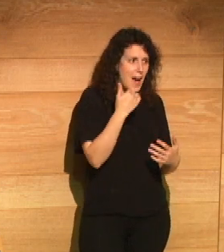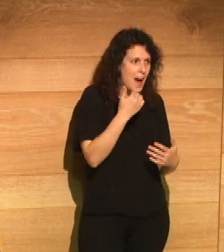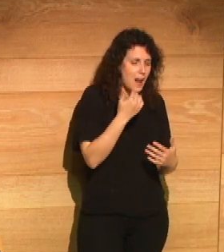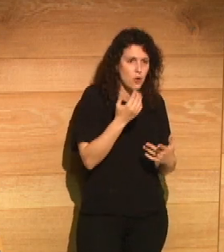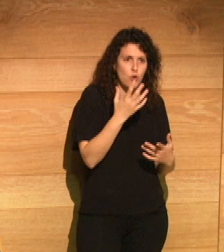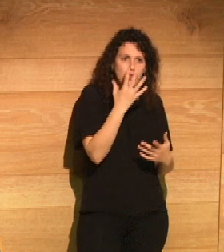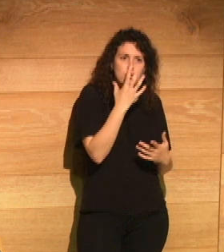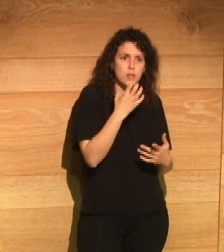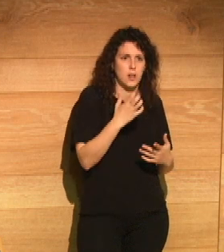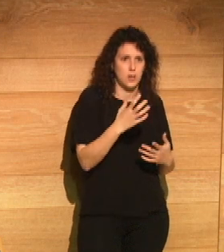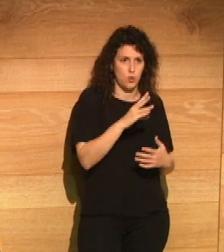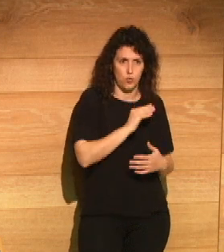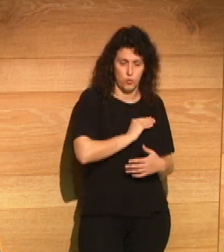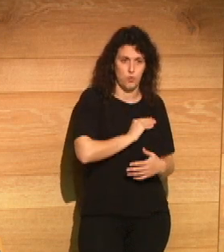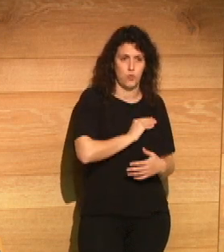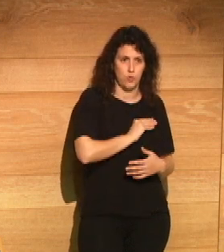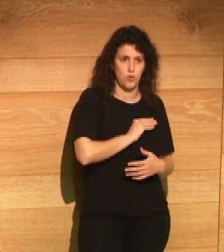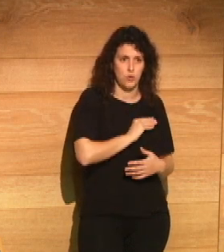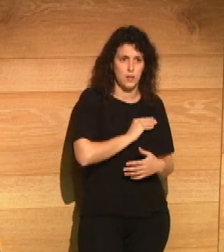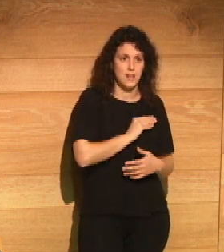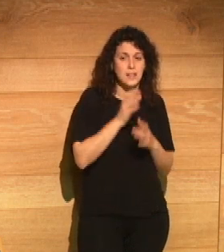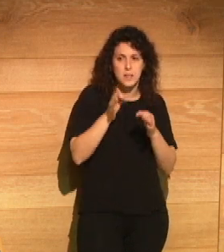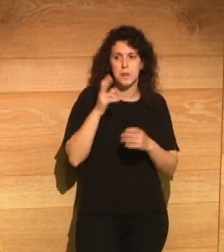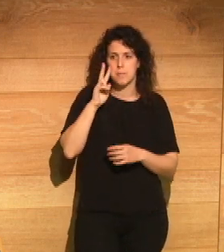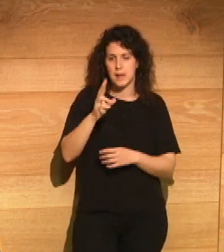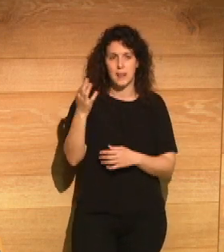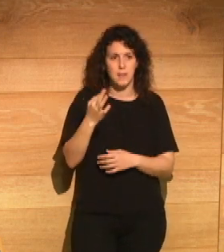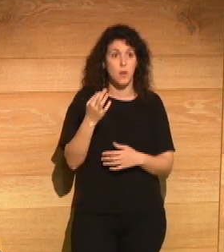nostálgico que estuviera siempre en el presente.